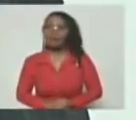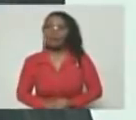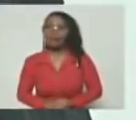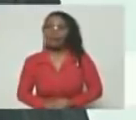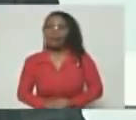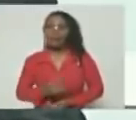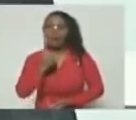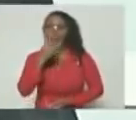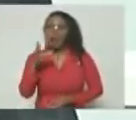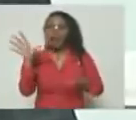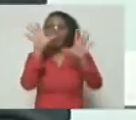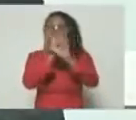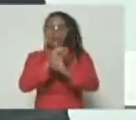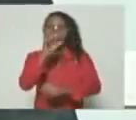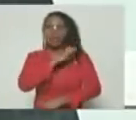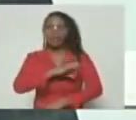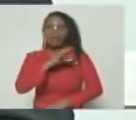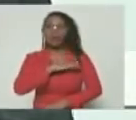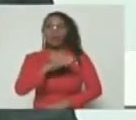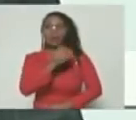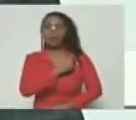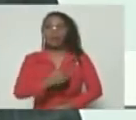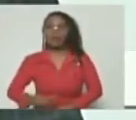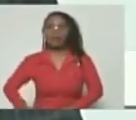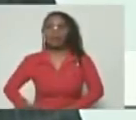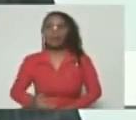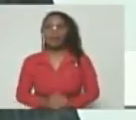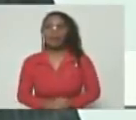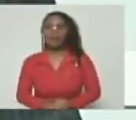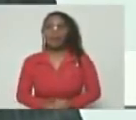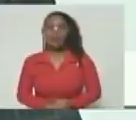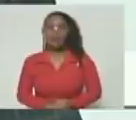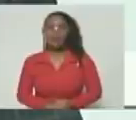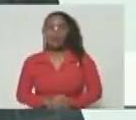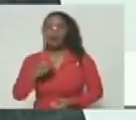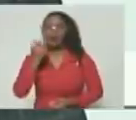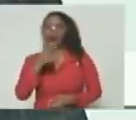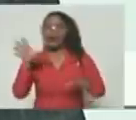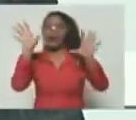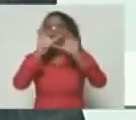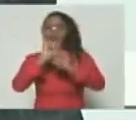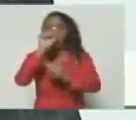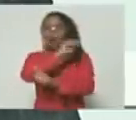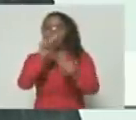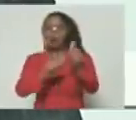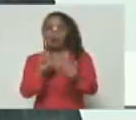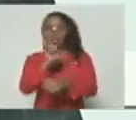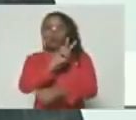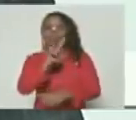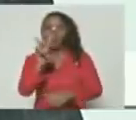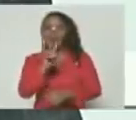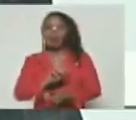buenas noches, señor presidente. Buenas noches a la vicepresidenta.